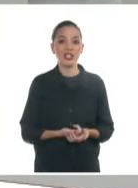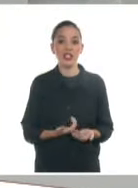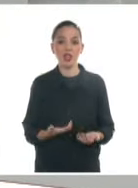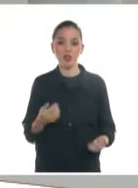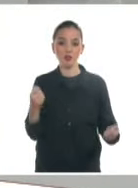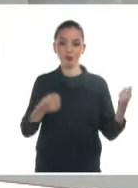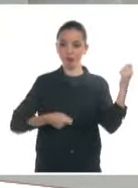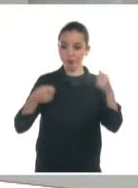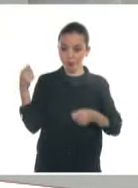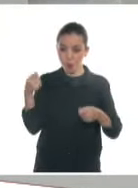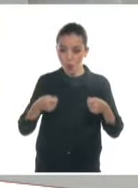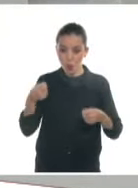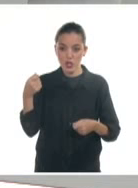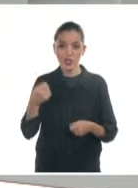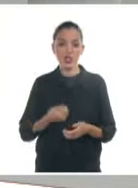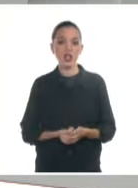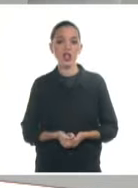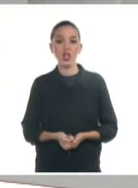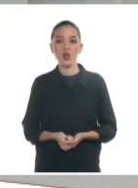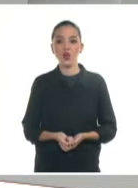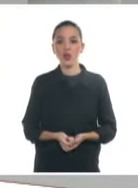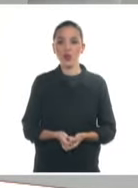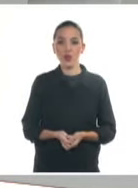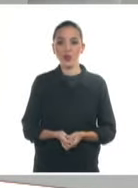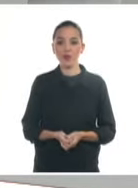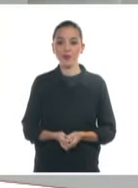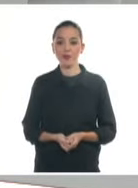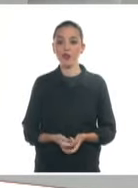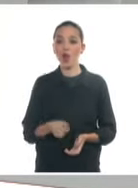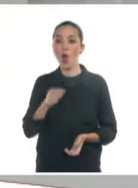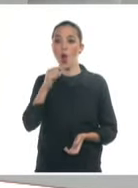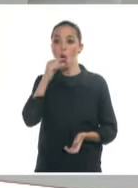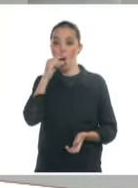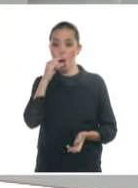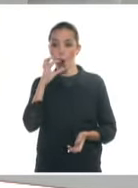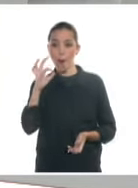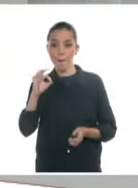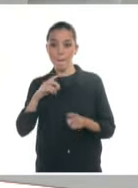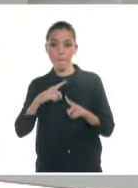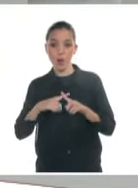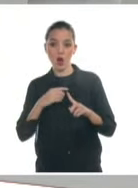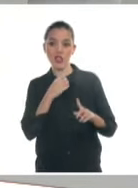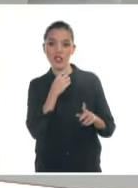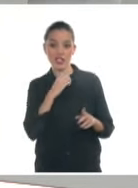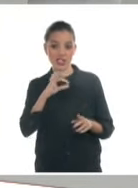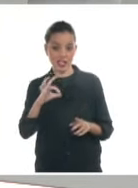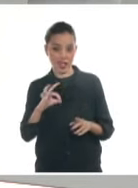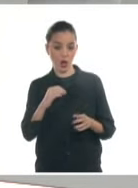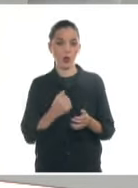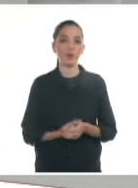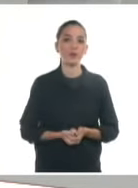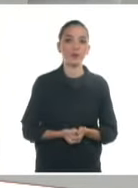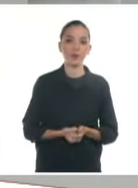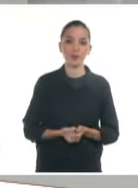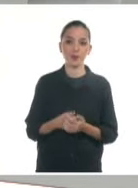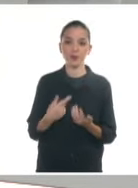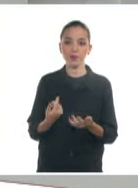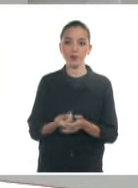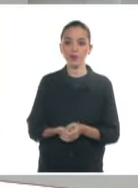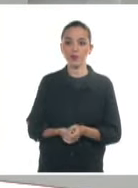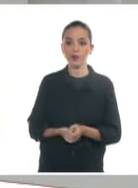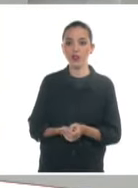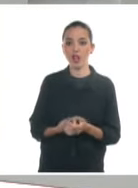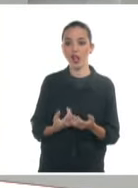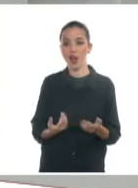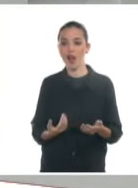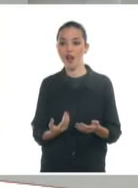El subcampeón mundial se quedó a un paso de lograr este objetivo en los Panamericanos de Santiago de Chile, al concluir con la presea de bronce. El colega